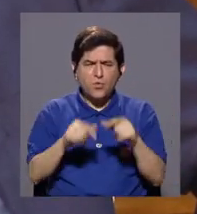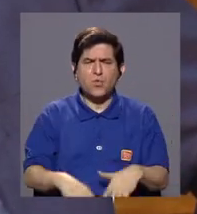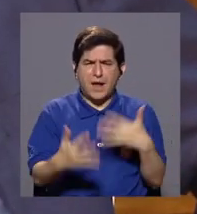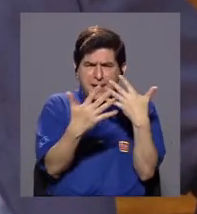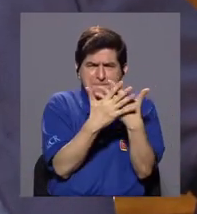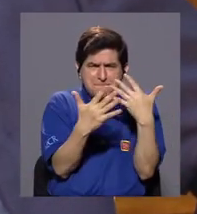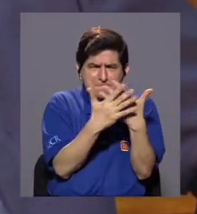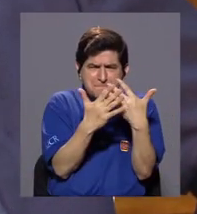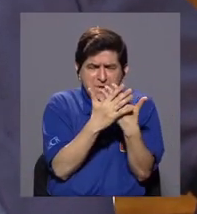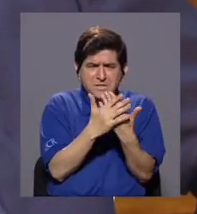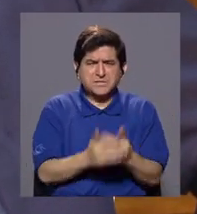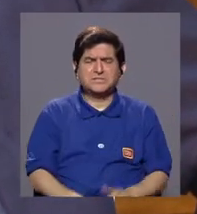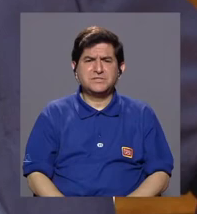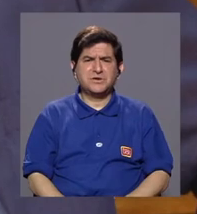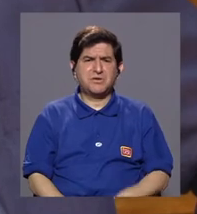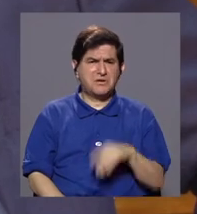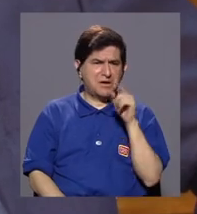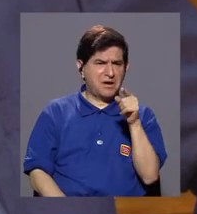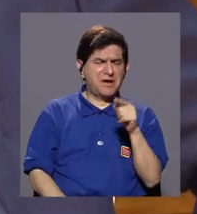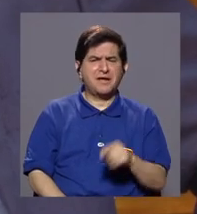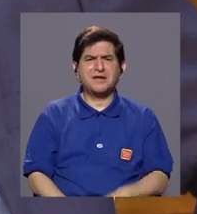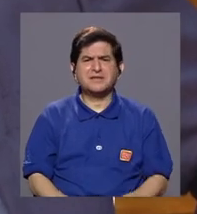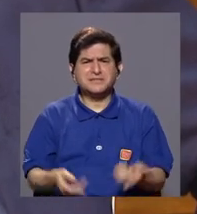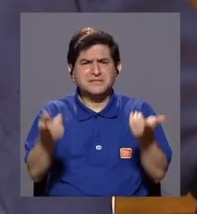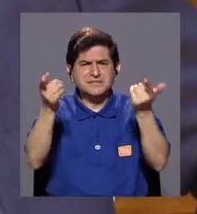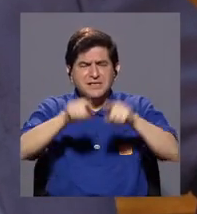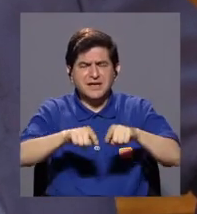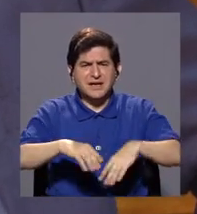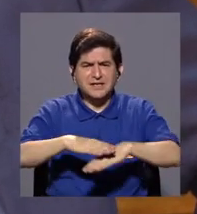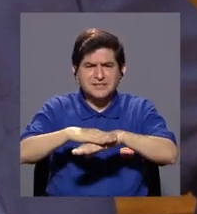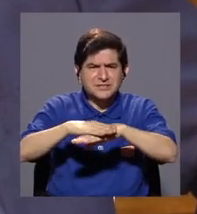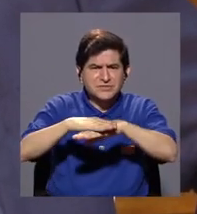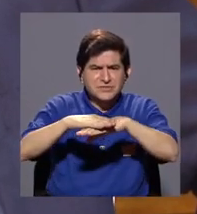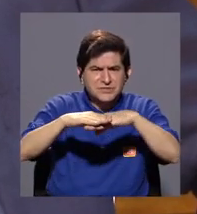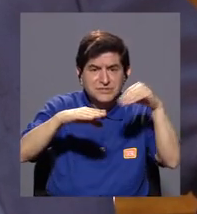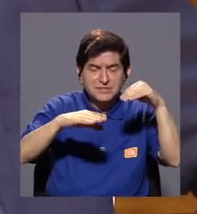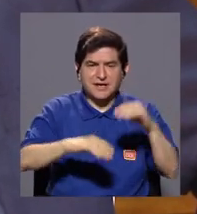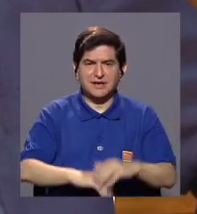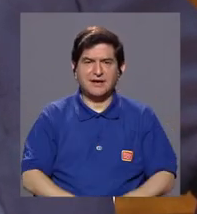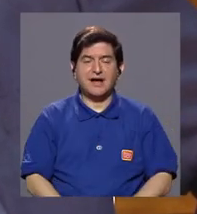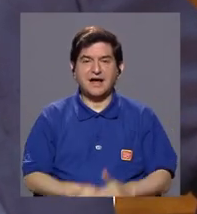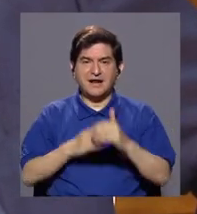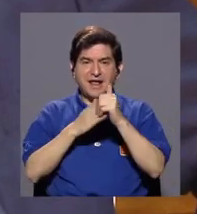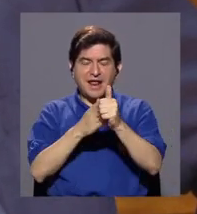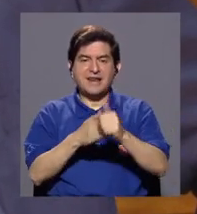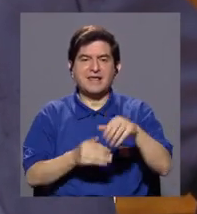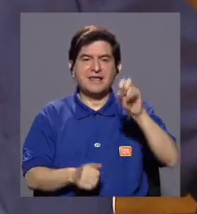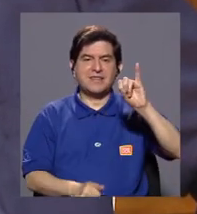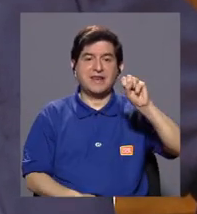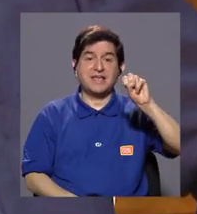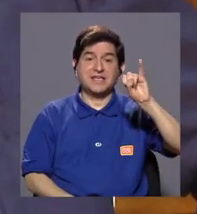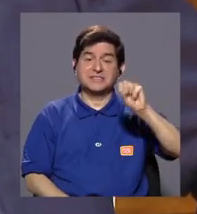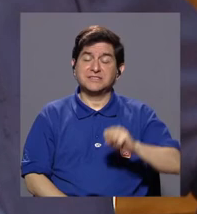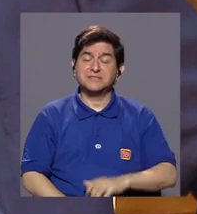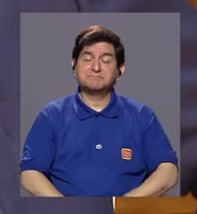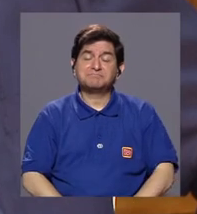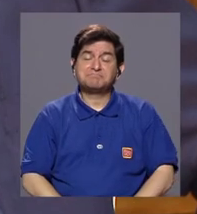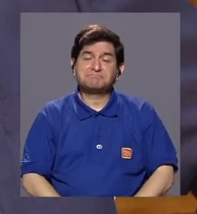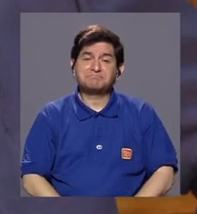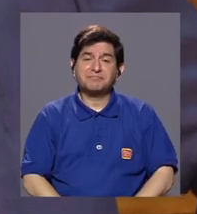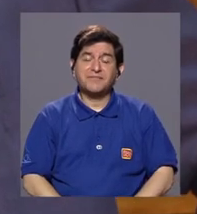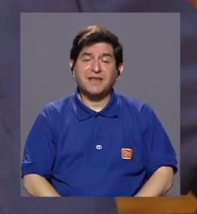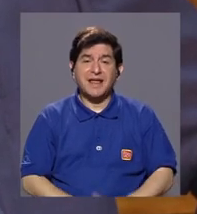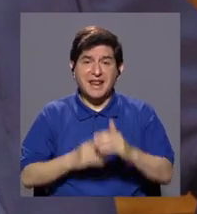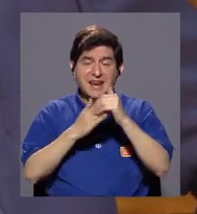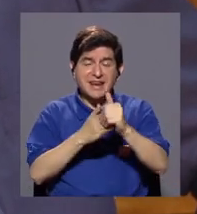que era una prisión, se llama Camp Baca. Ahí salió el líder de ISIS.